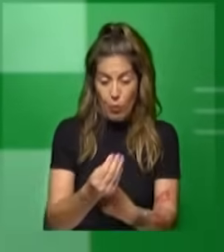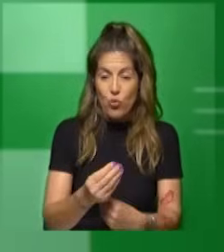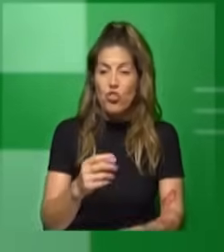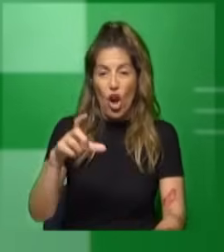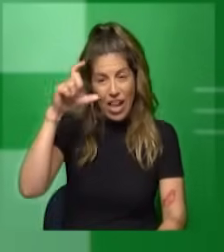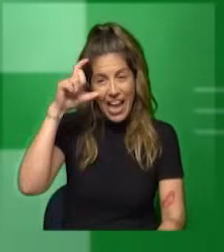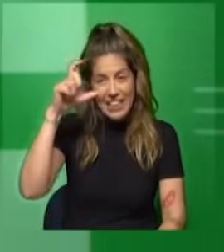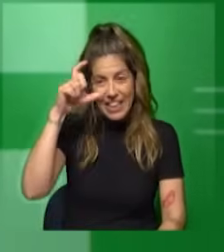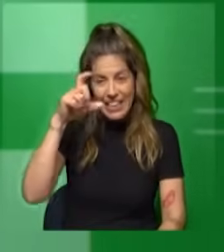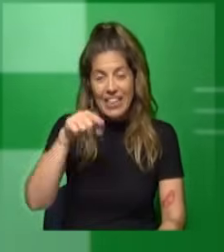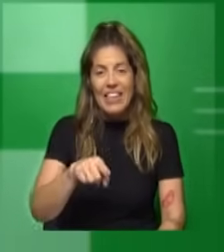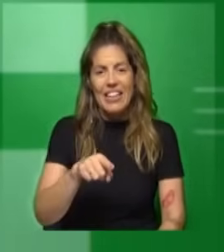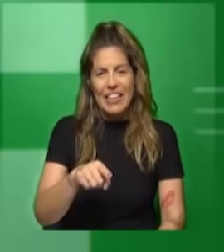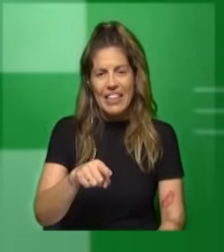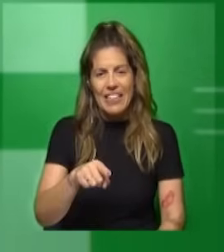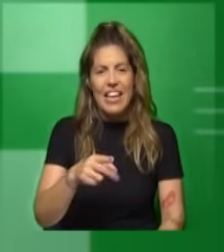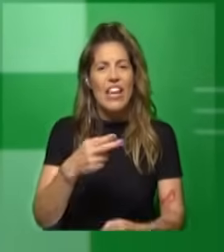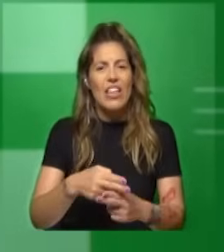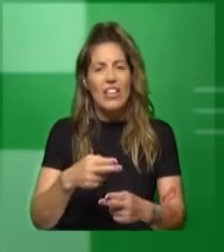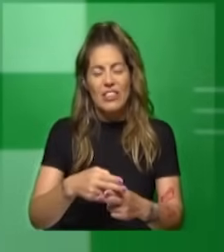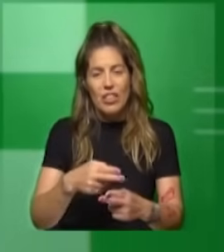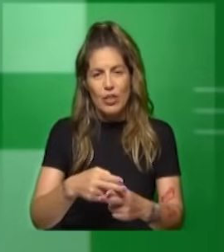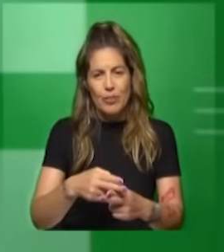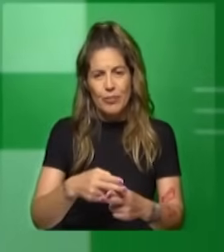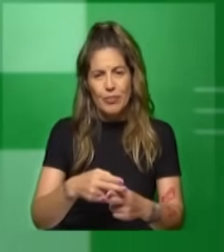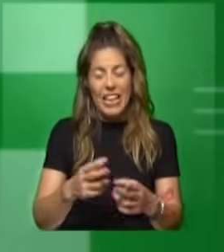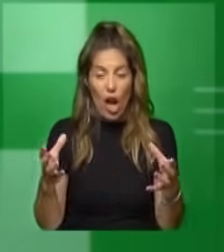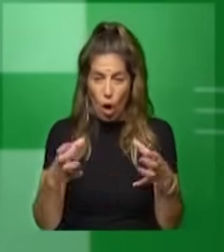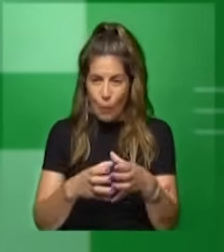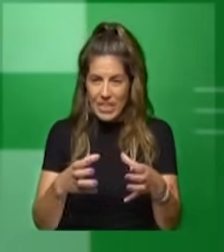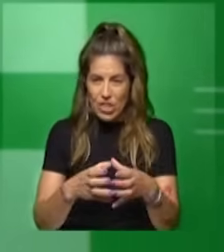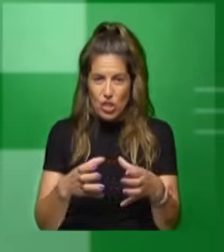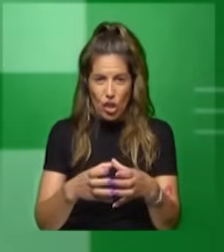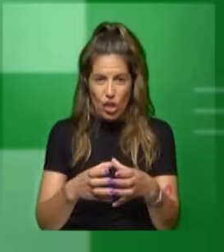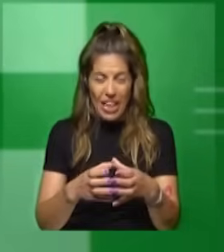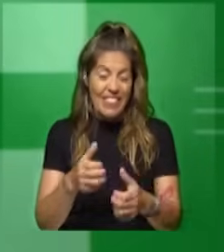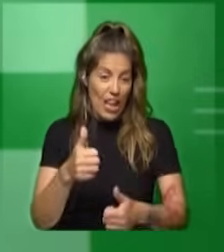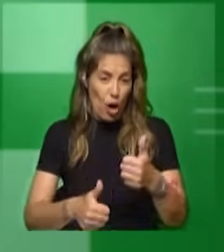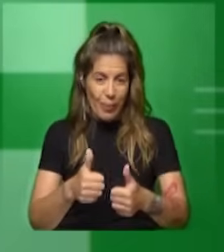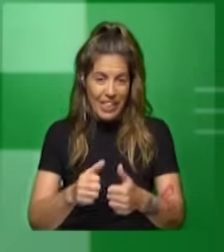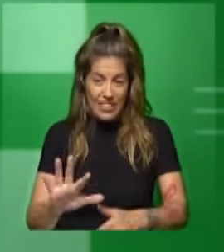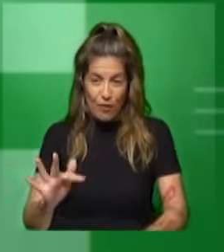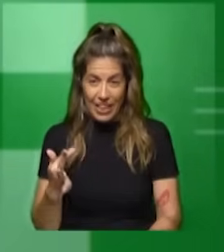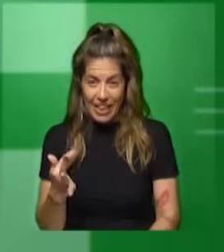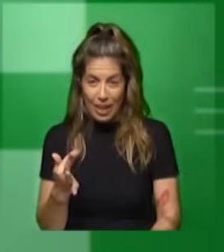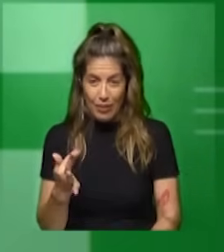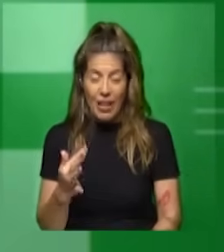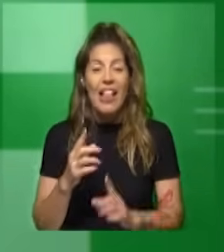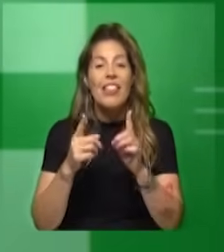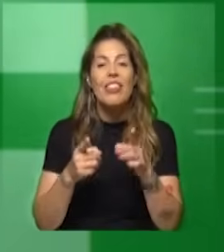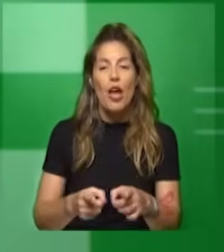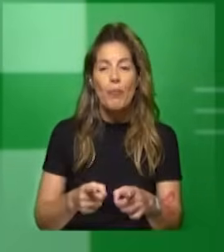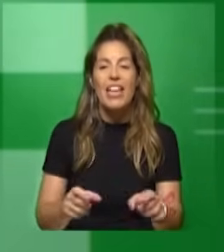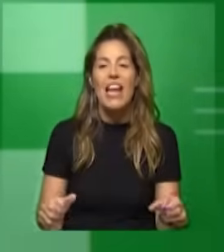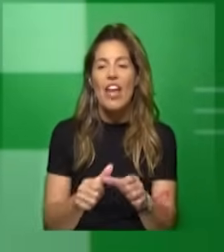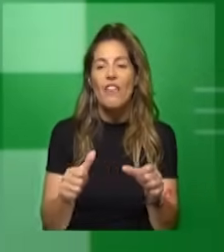Lina Khan, en lo que se llama el Federal Trade Commission, la comisión de la competencia federal. También han